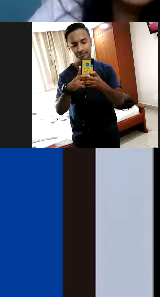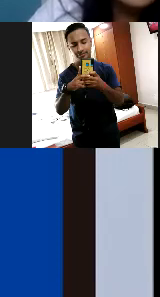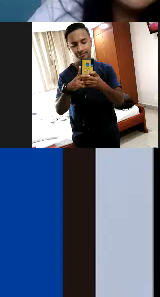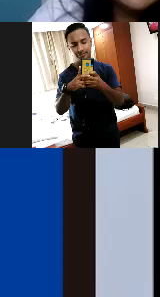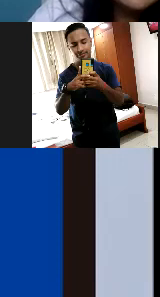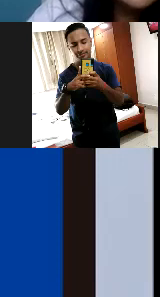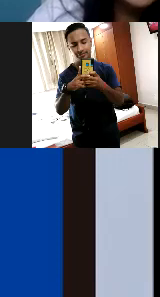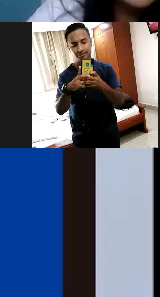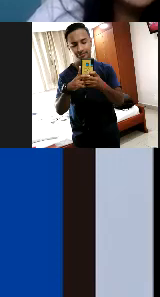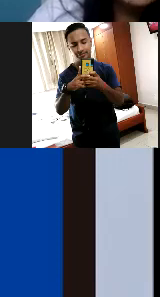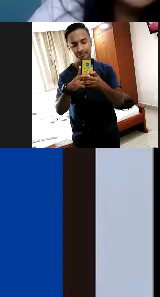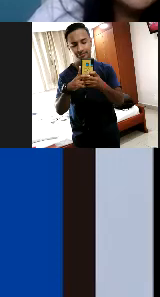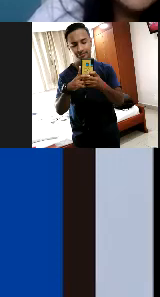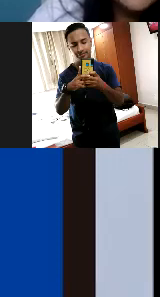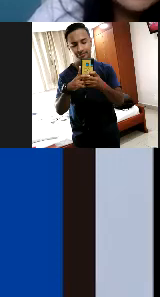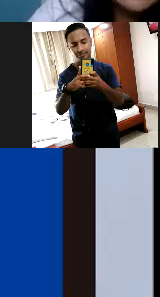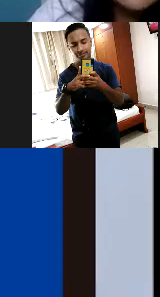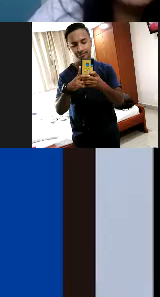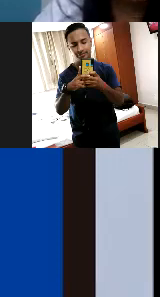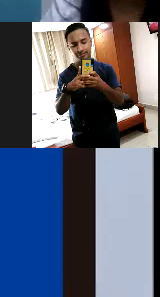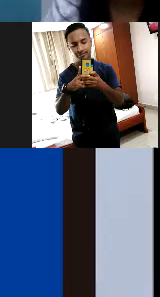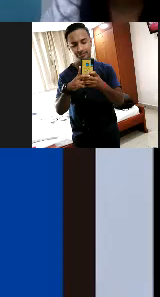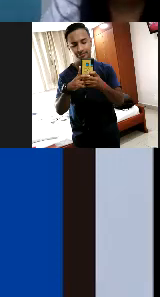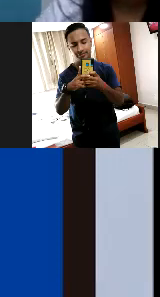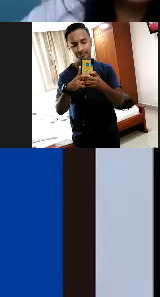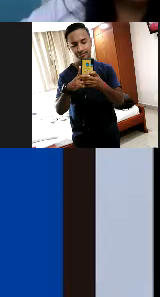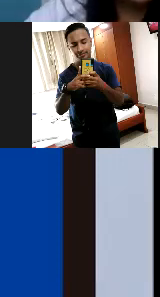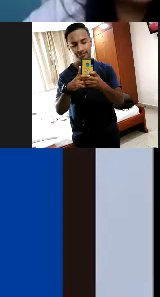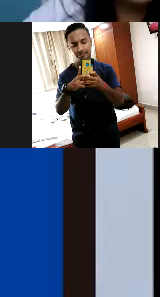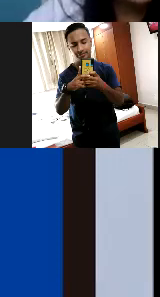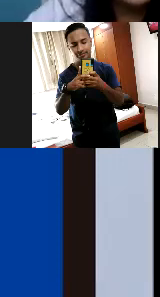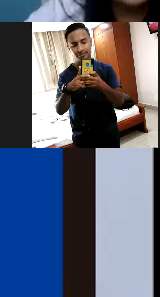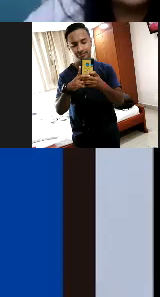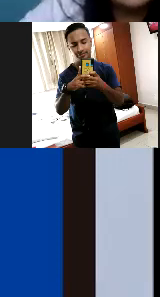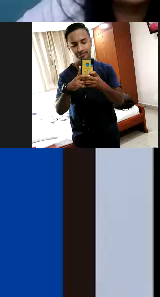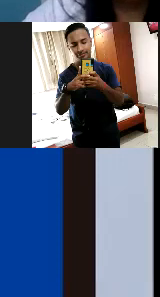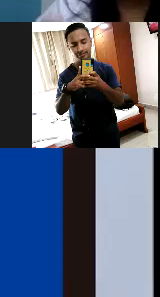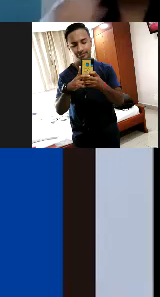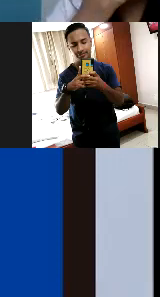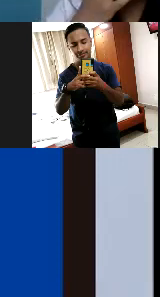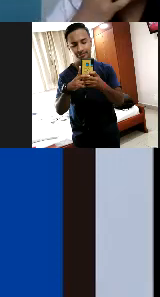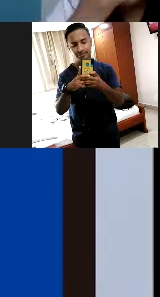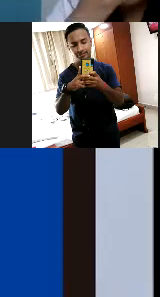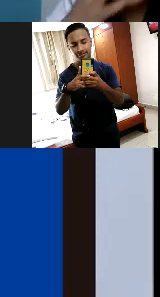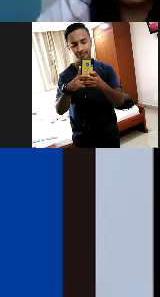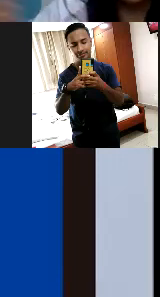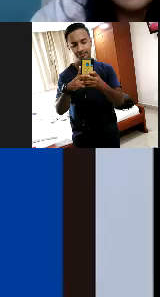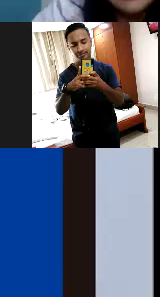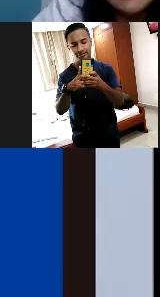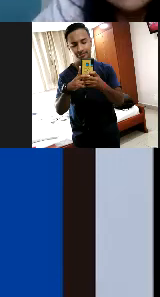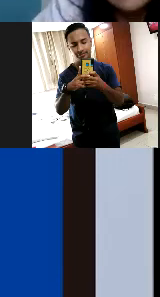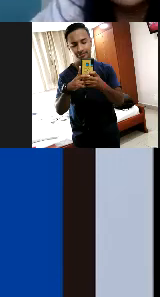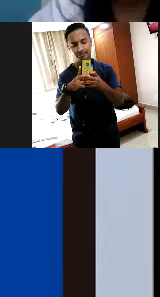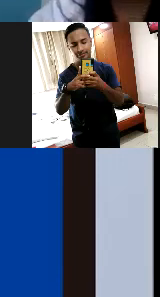e infundir una nueva solución salina. Una nueva solución de diálisis.